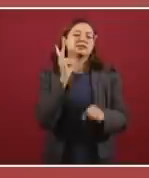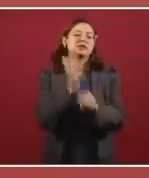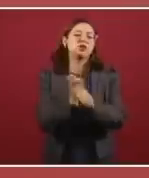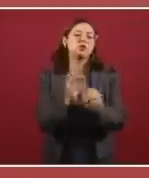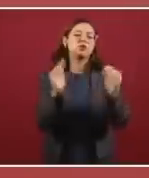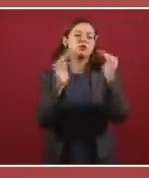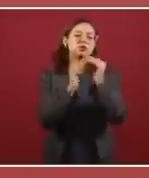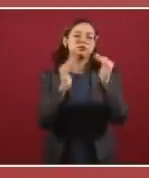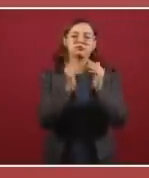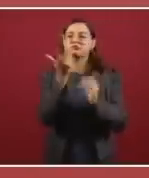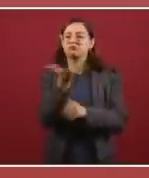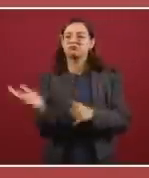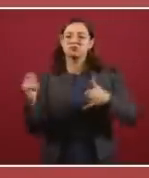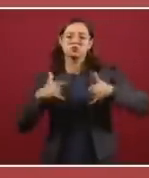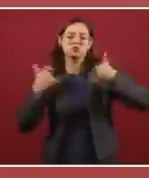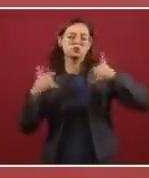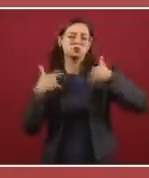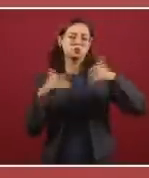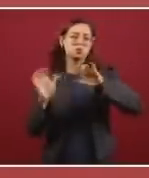para los jóvenes.